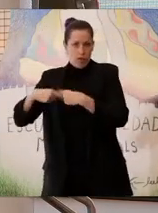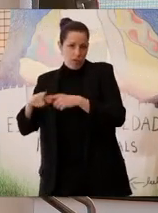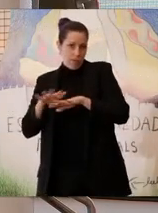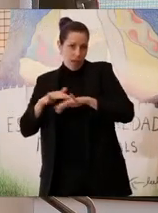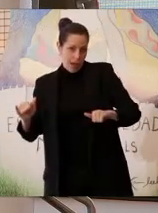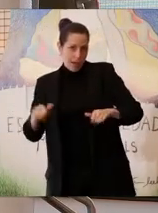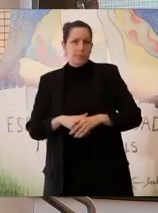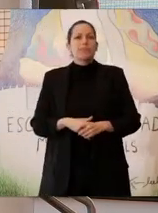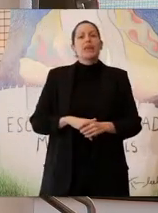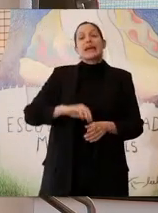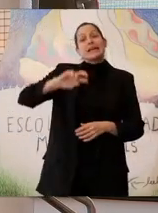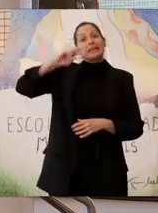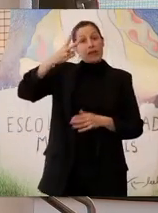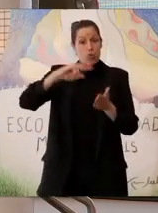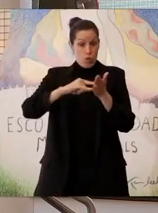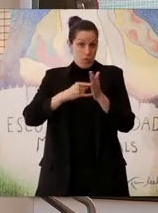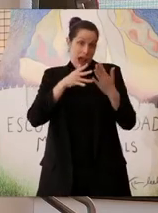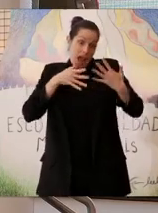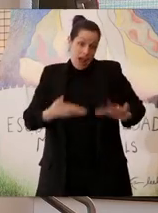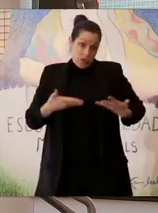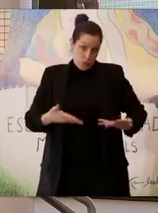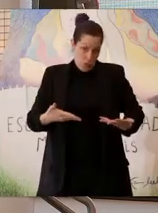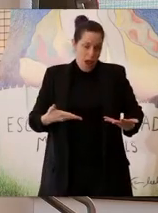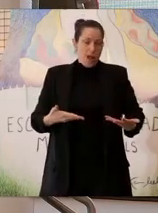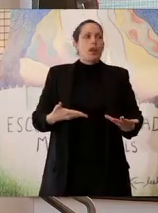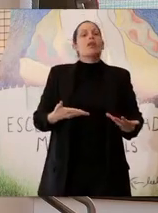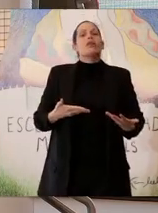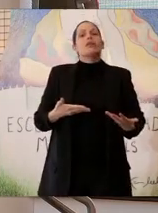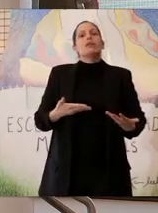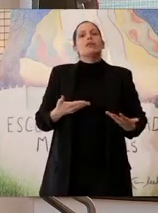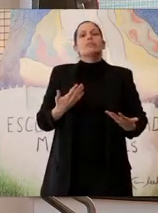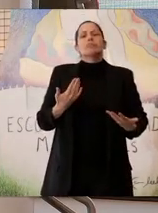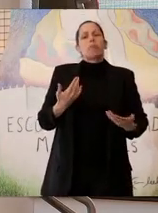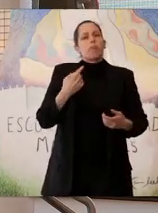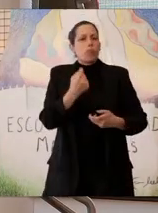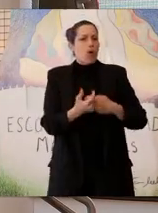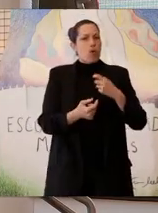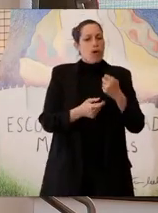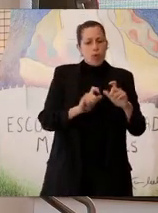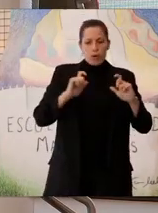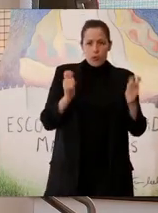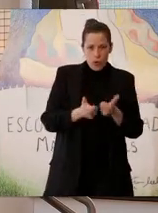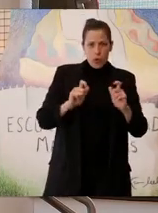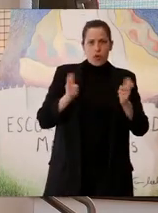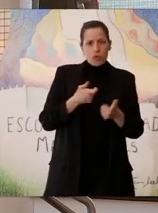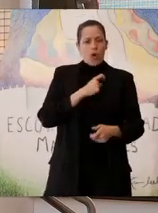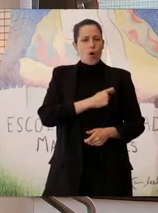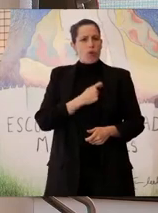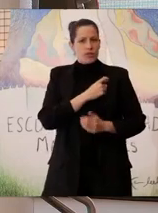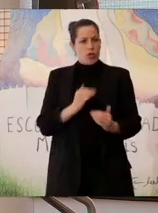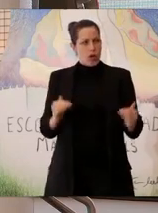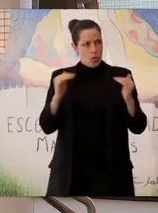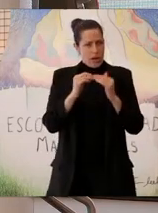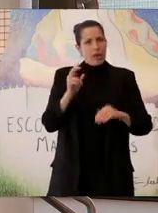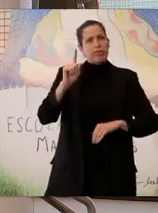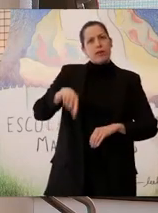plan, del segundo plan, que es donde estamos, bueno, pues se va monitorizando el plan, se van haciendo reuniones de la Comisión de Igualdad con los delegados y delegadas